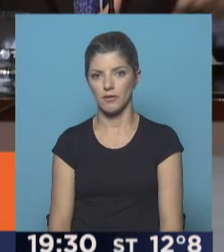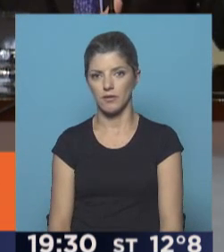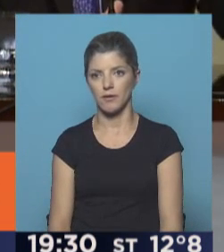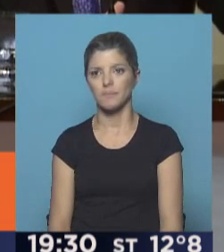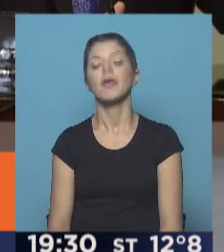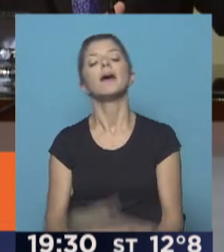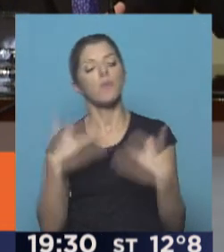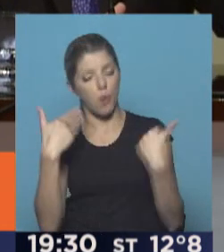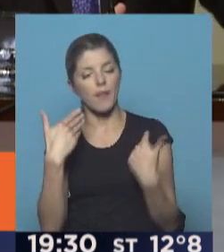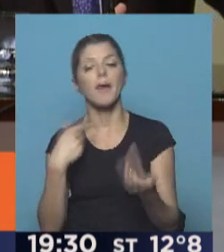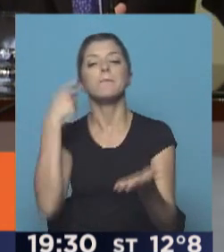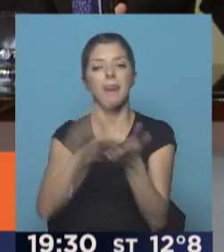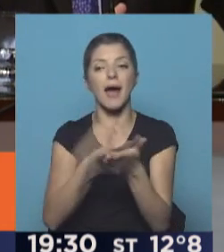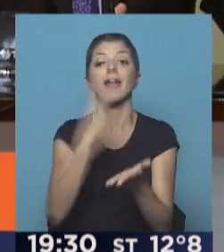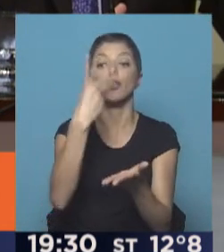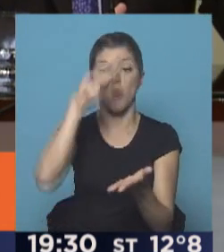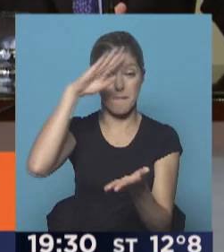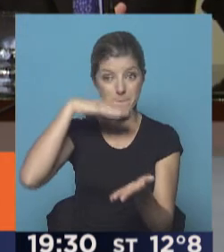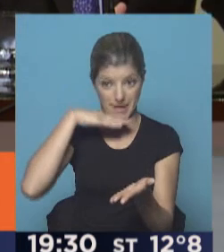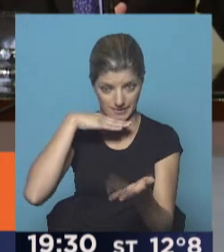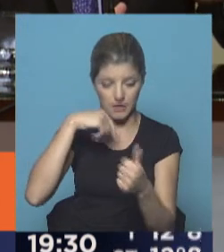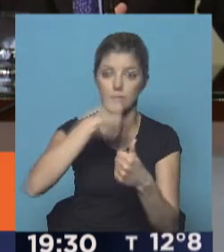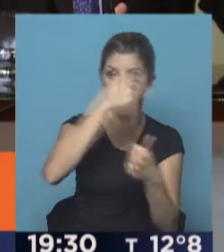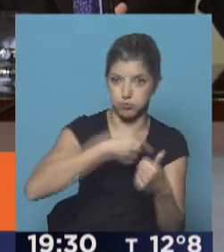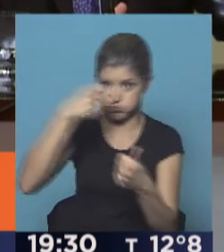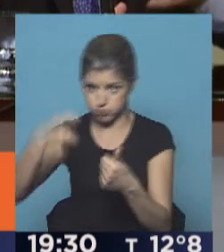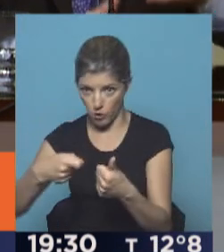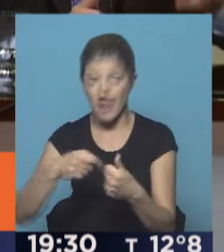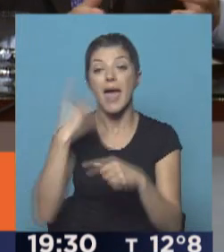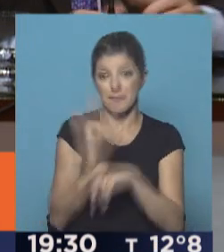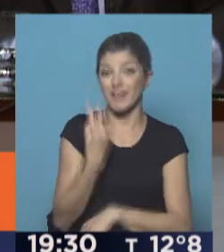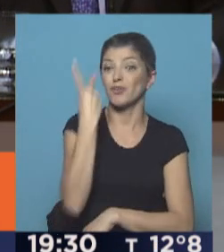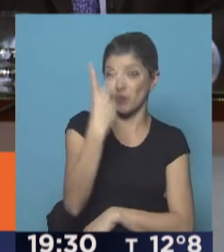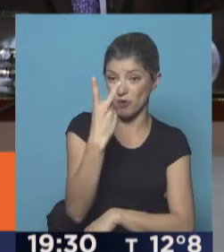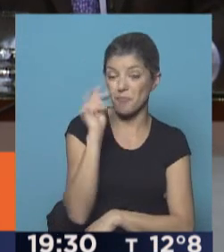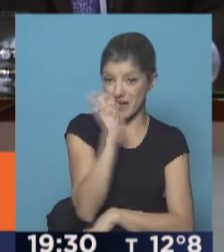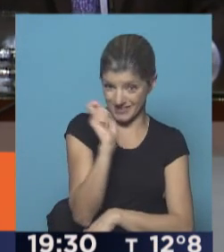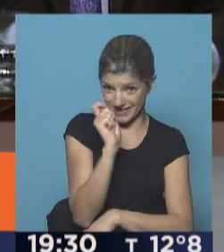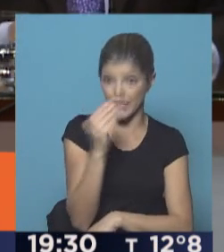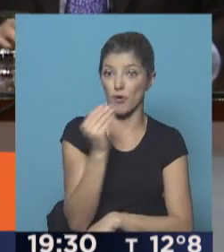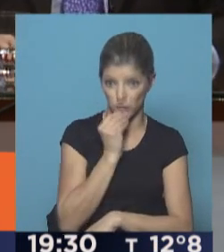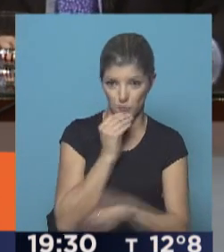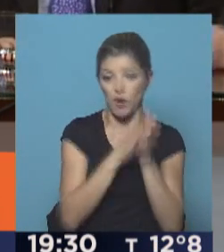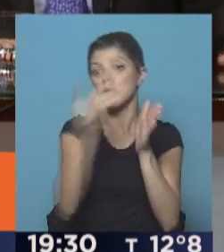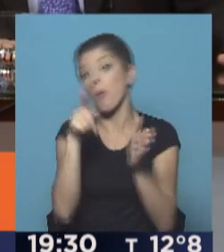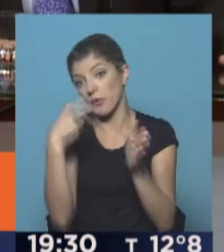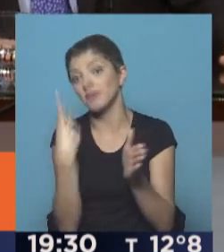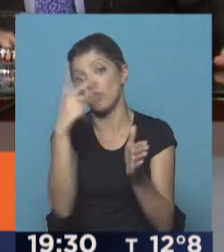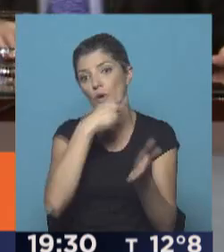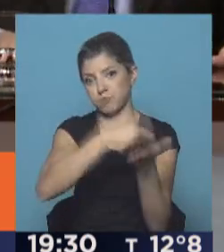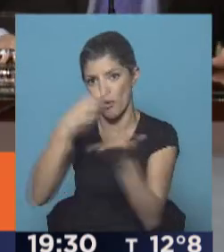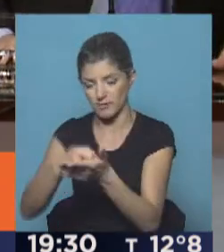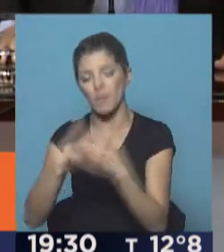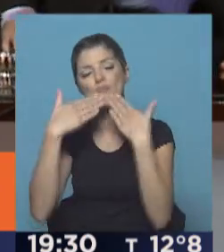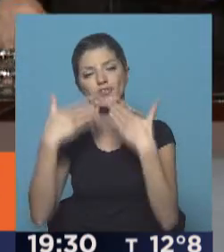Se va a pagar en 2 meses. La tarifa del consumo bimestral se paga en 2 meses iguales. Muchísimas gracias. Gracias. Buenas noches. Gracias